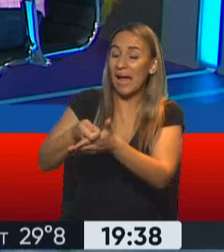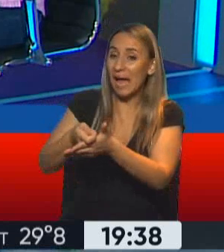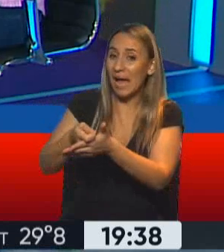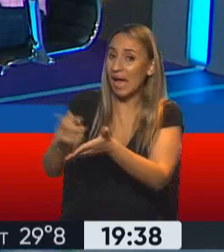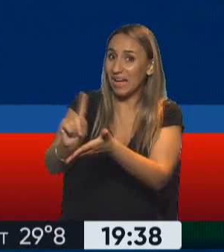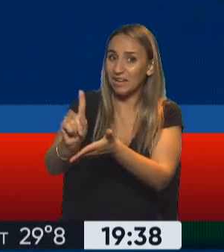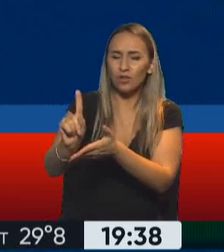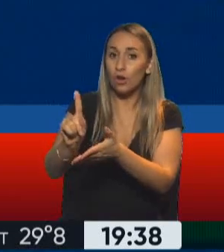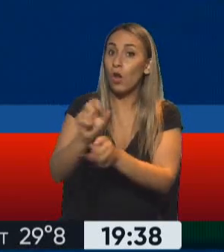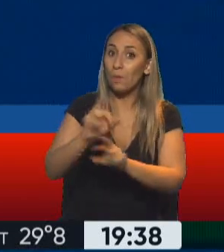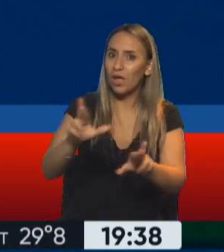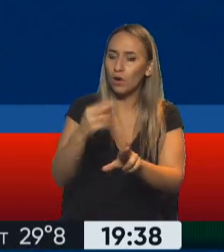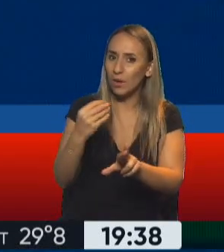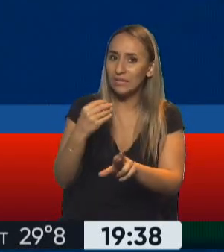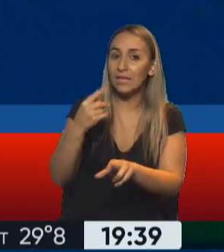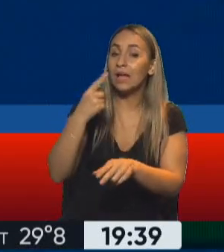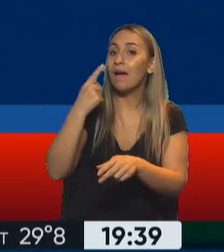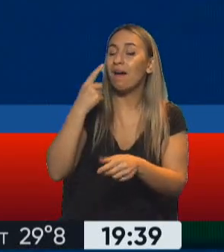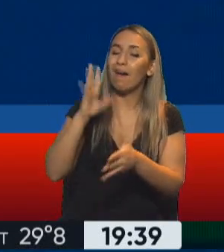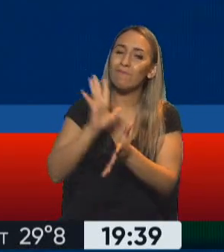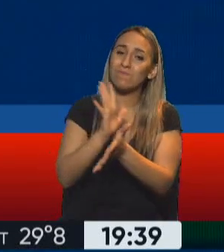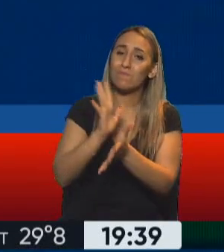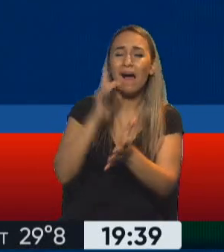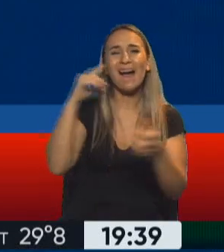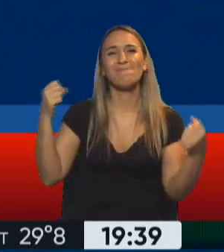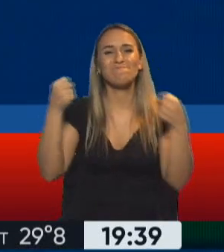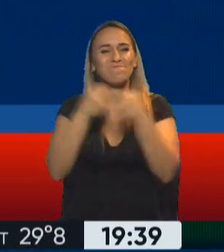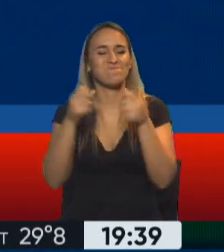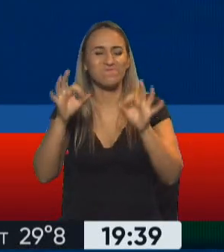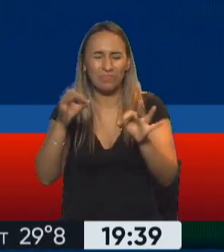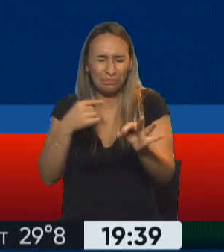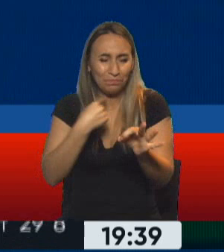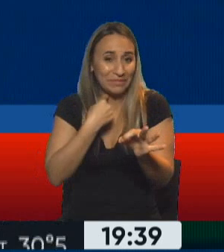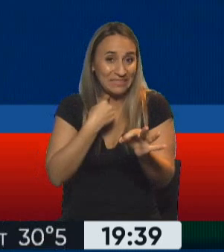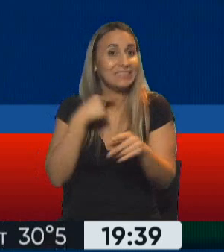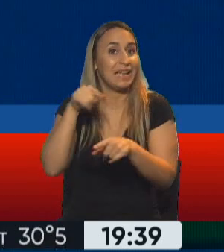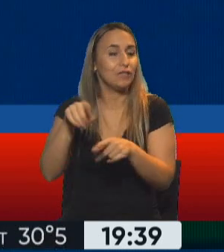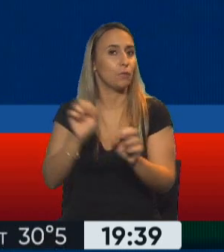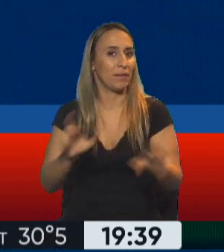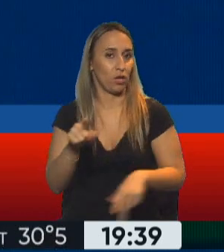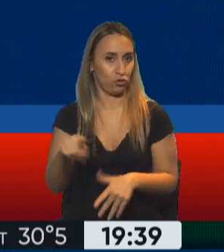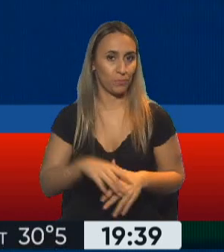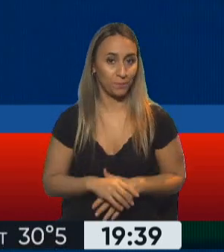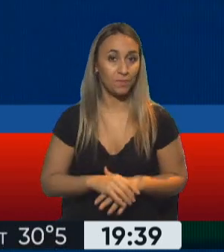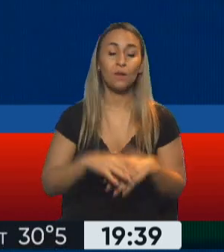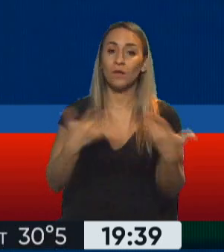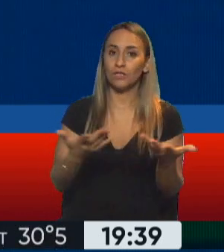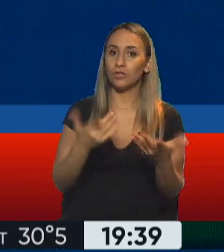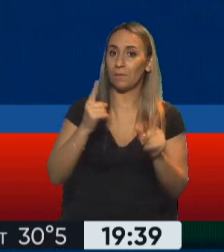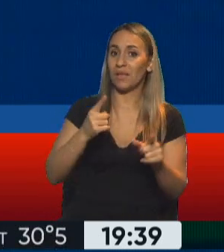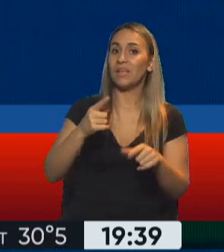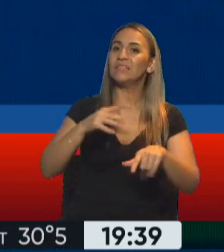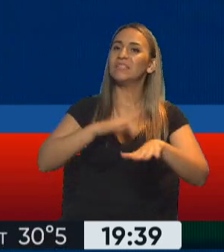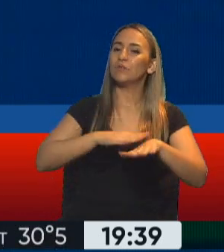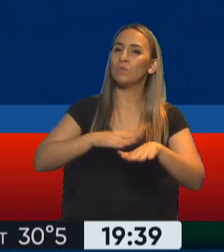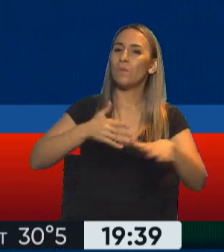se condice con los reclamos dentro del propio espacio, ¿no?, dentro del propio frente, incluso el 17 de octubre, ¿no? Las consignas tenían